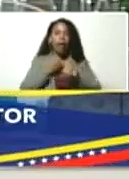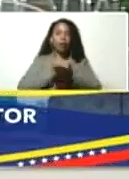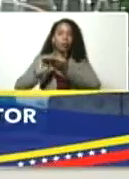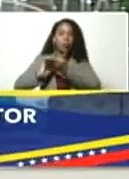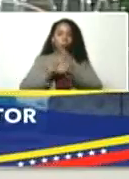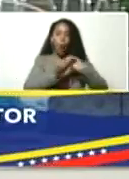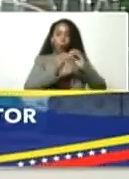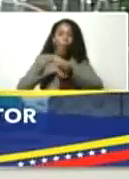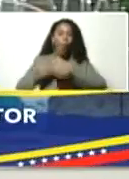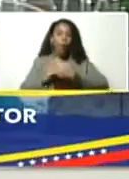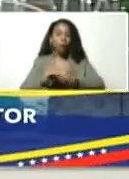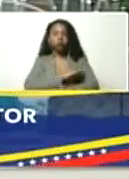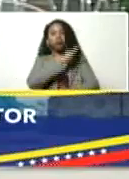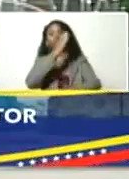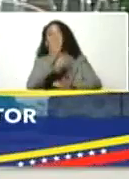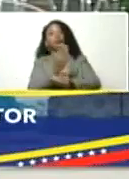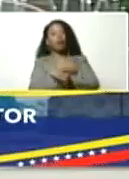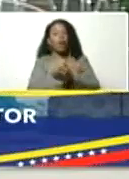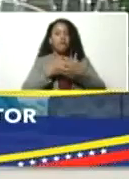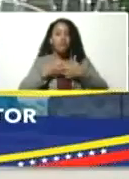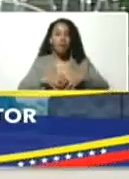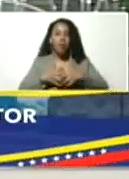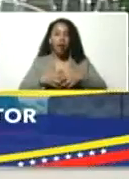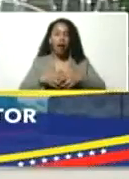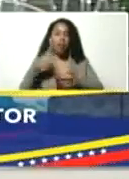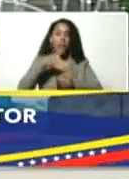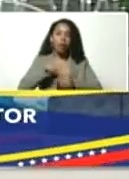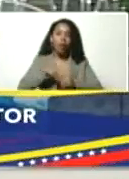recuperación de la poderosa industria petrolera,